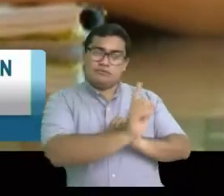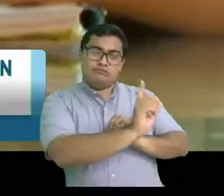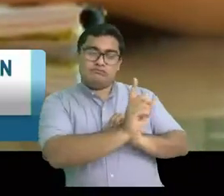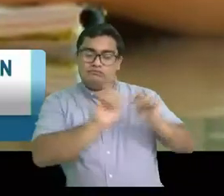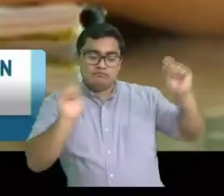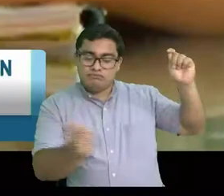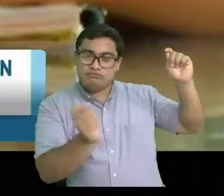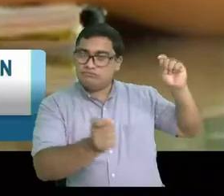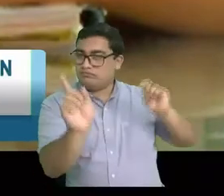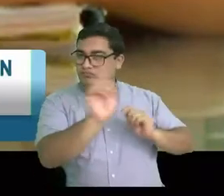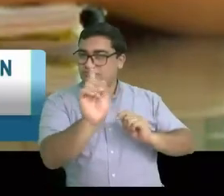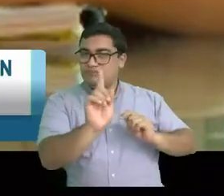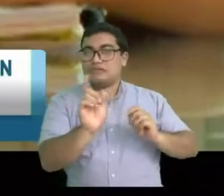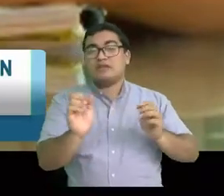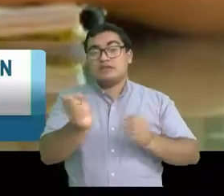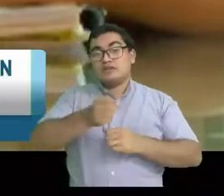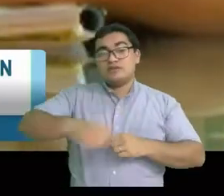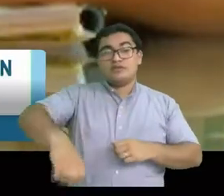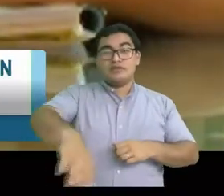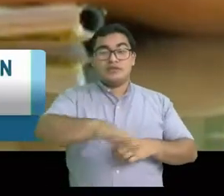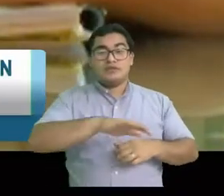sociedad nicaragüense en sí, pues. Sí,